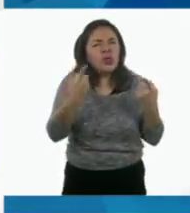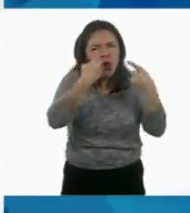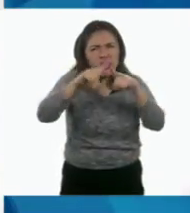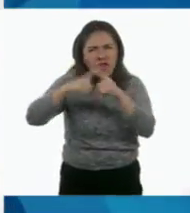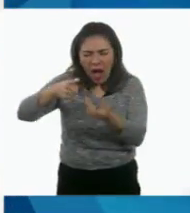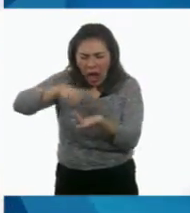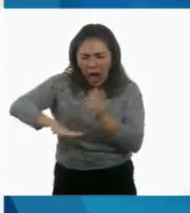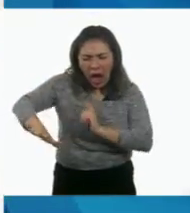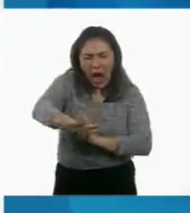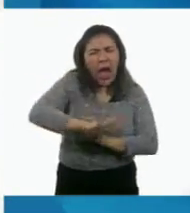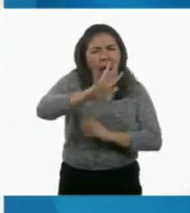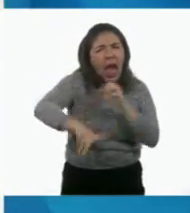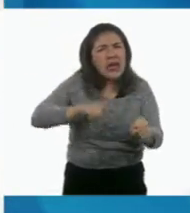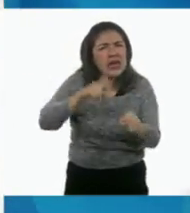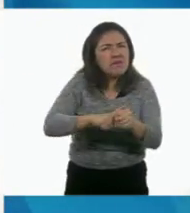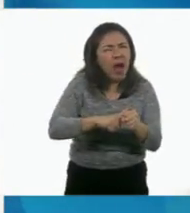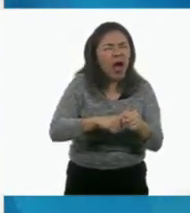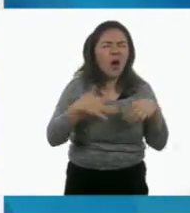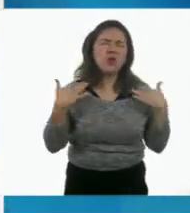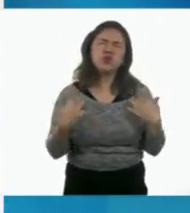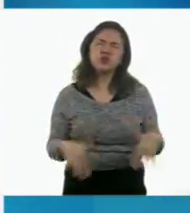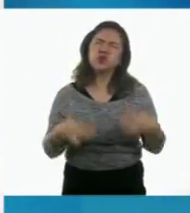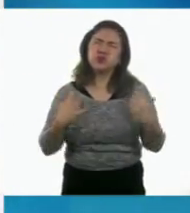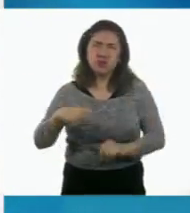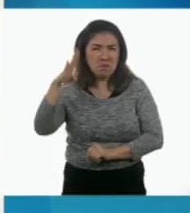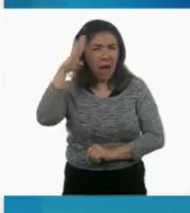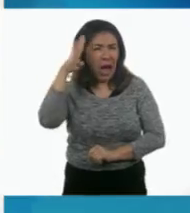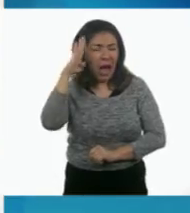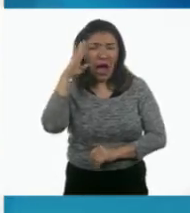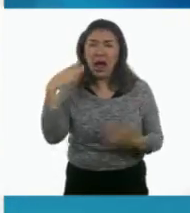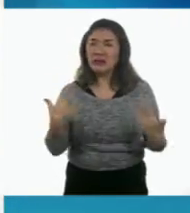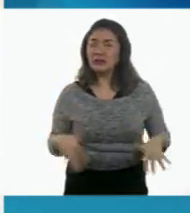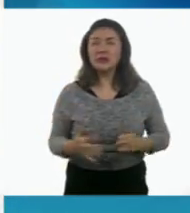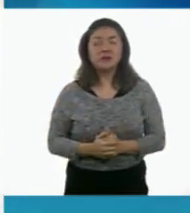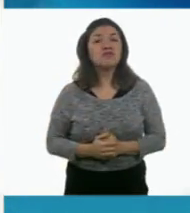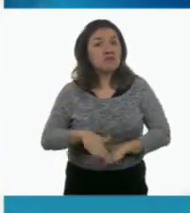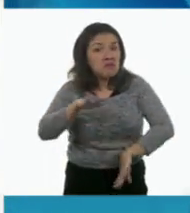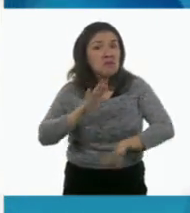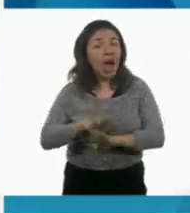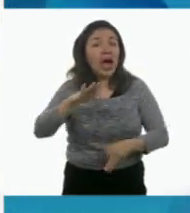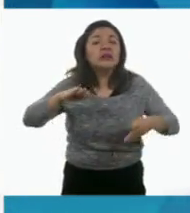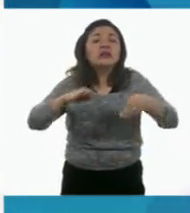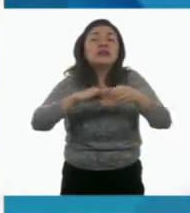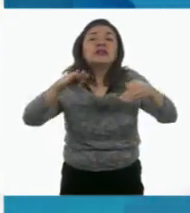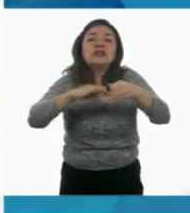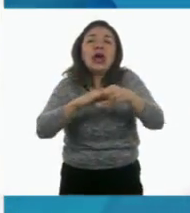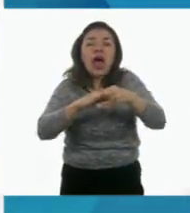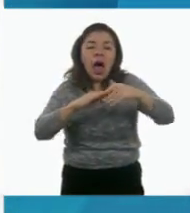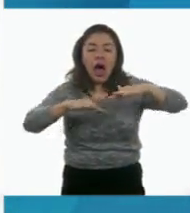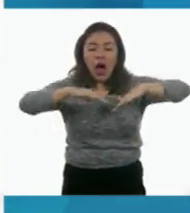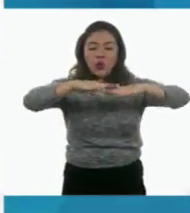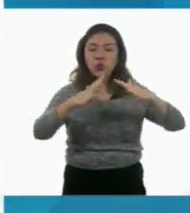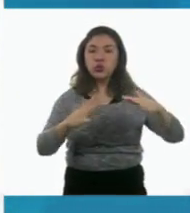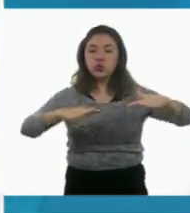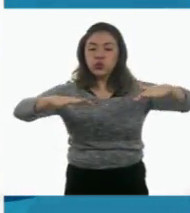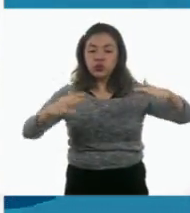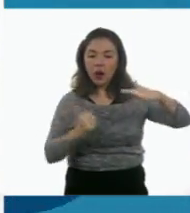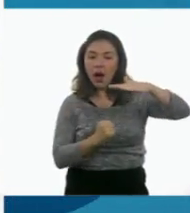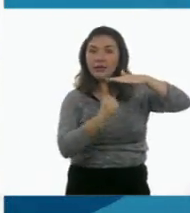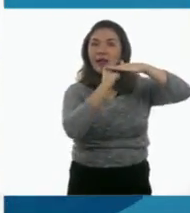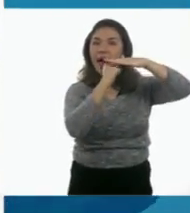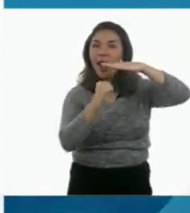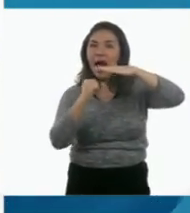seres vivos que hay en el mar es impresionante. La mayoría está cerca de la superficie y las zonas